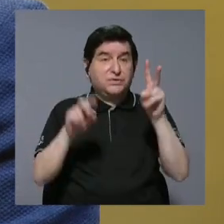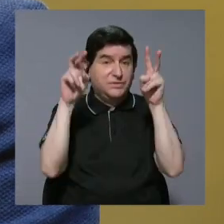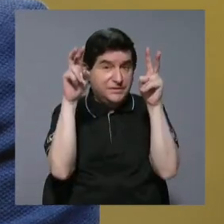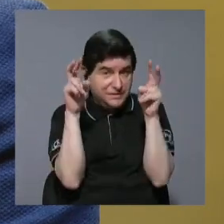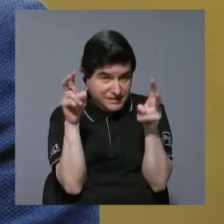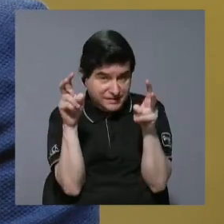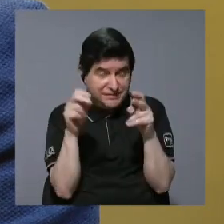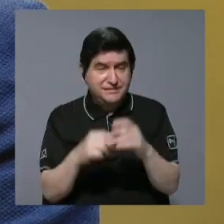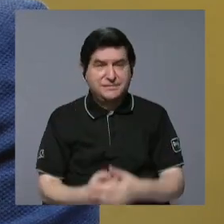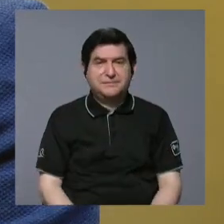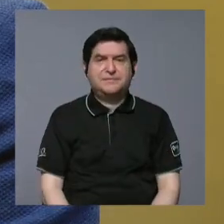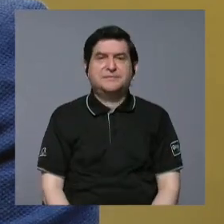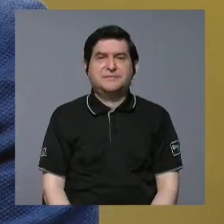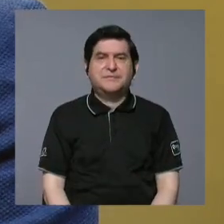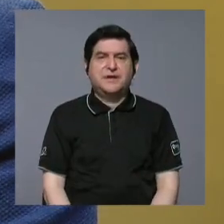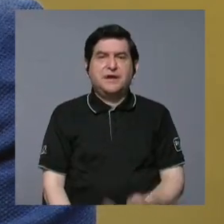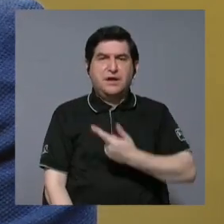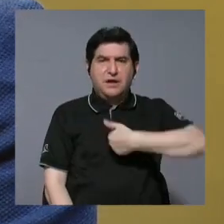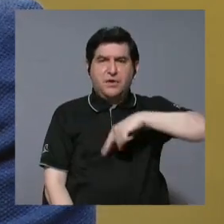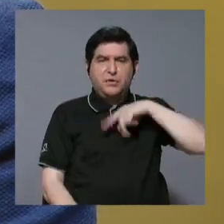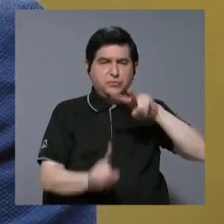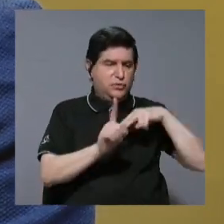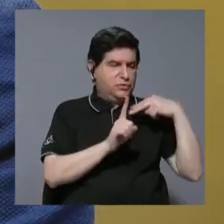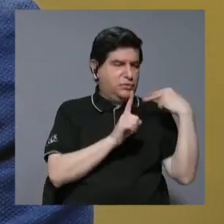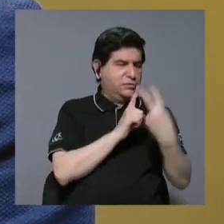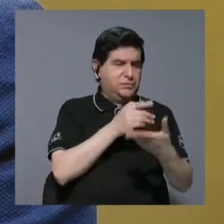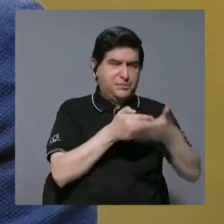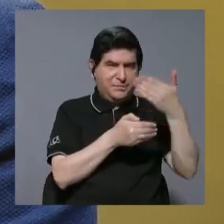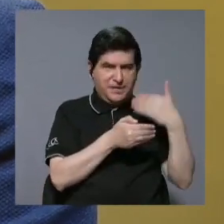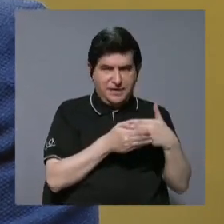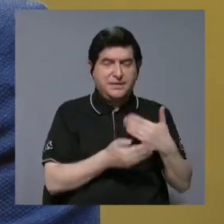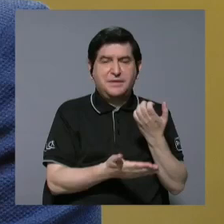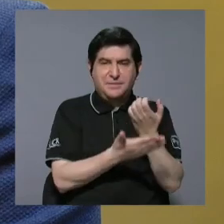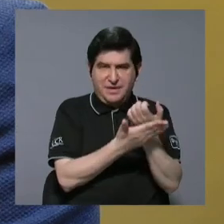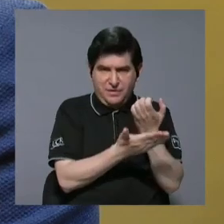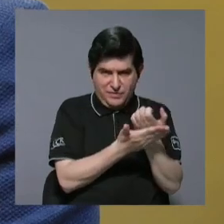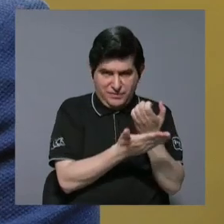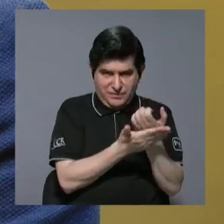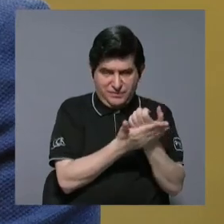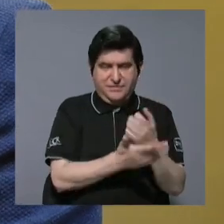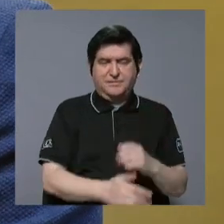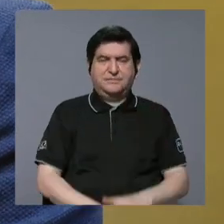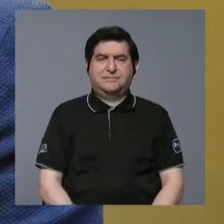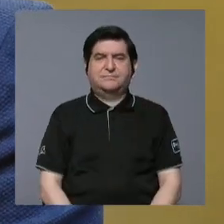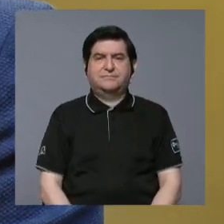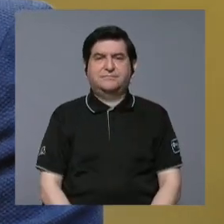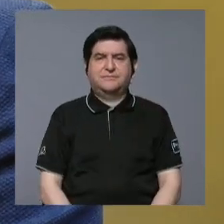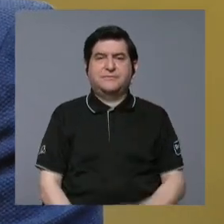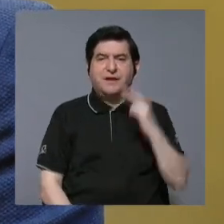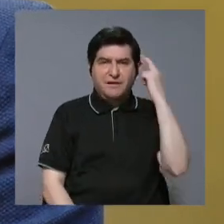tema, venimos de un paradigma incluso en la economía, ¿verdad? De la